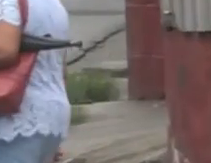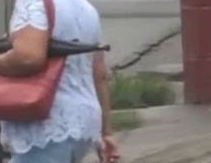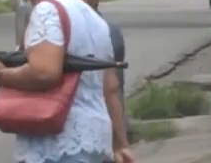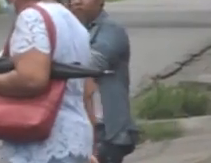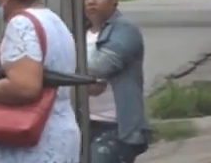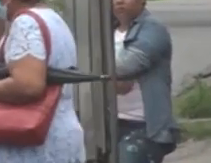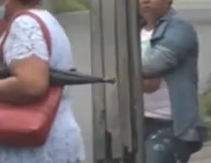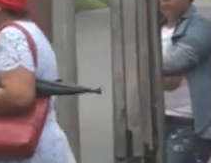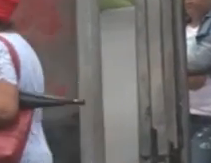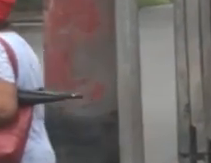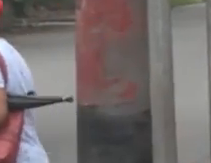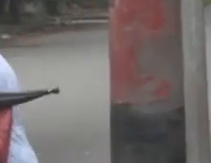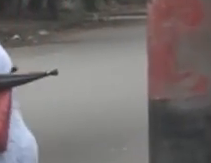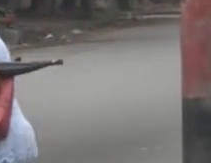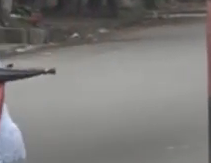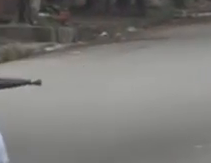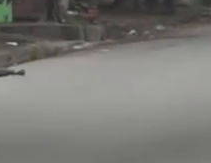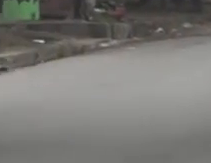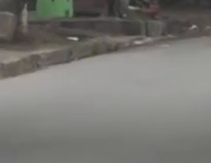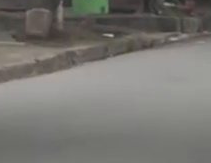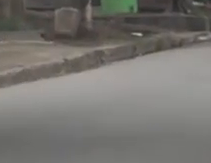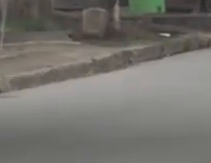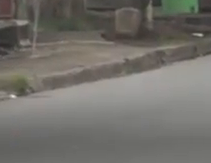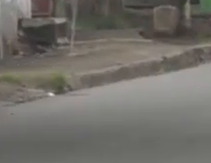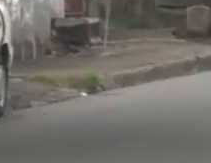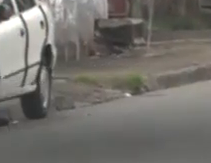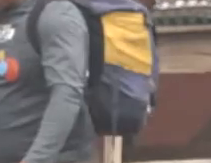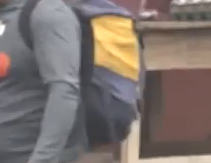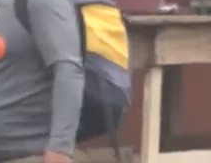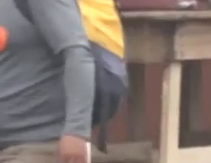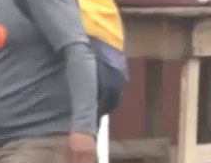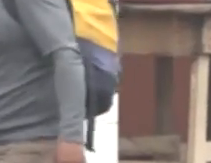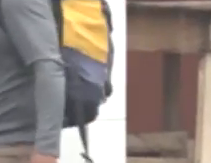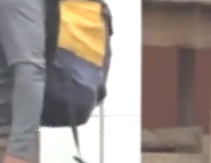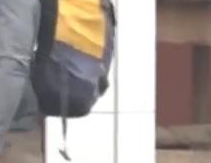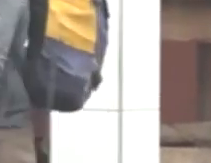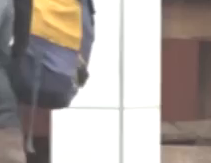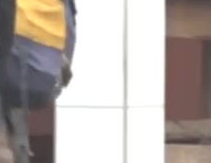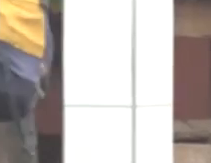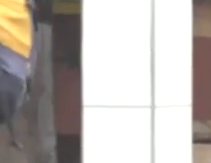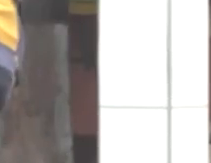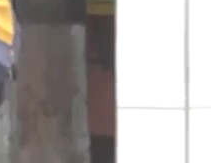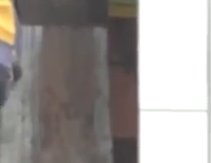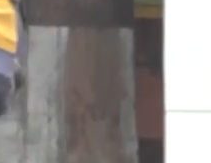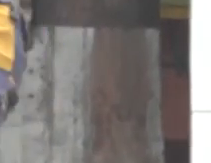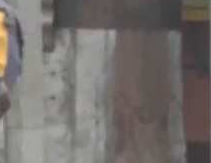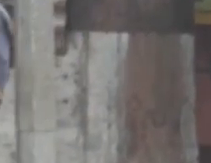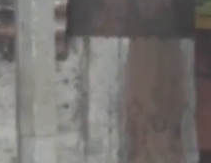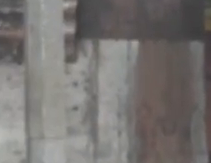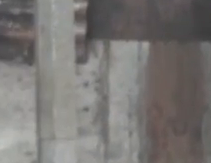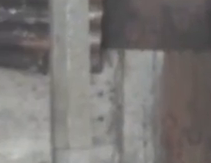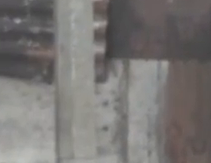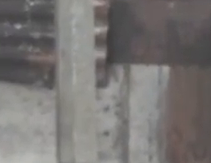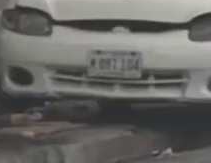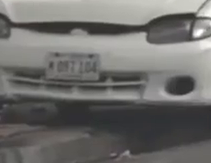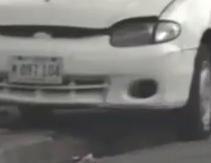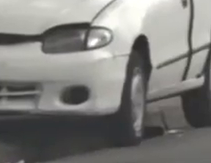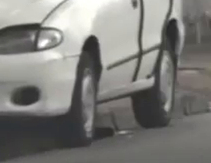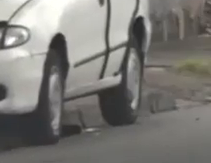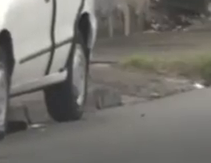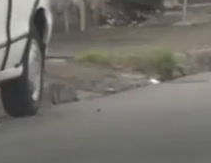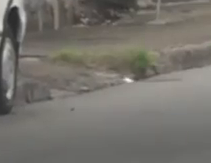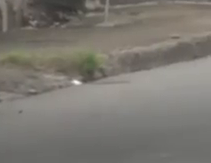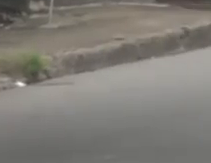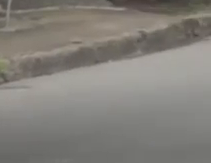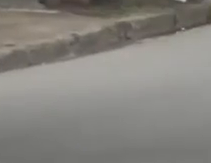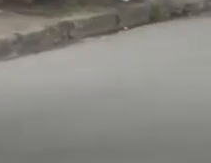en un buen pinar la organización panamericana de la salud o ps comparte el monitoreo universal en el área de la salud en tiempos de kobe 19 en donde